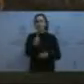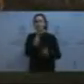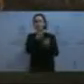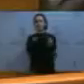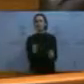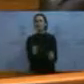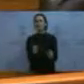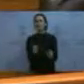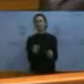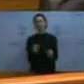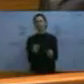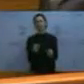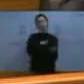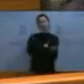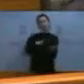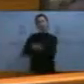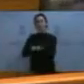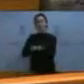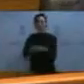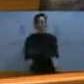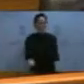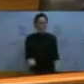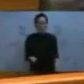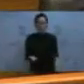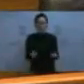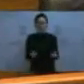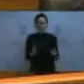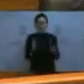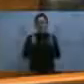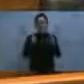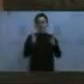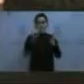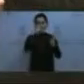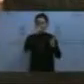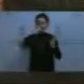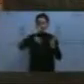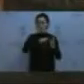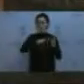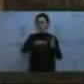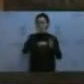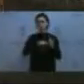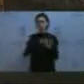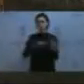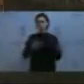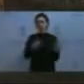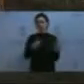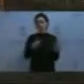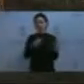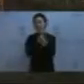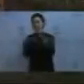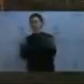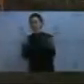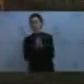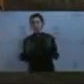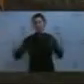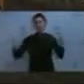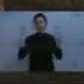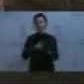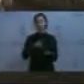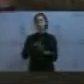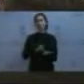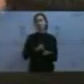utilizado. La temporalización es el 2017-18 y, al finalizar este